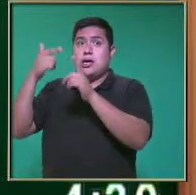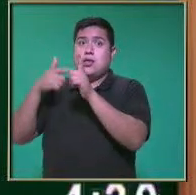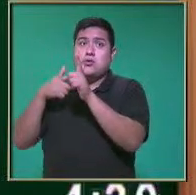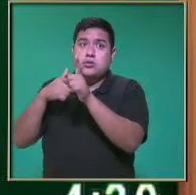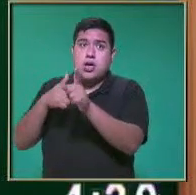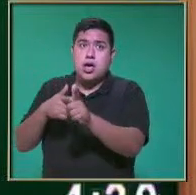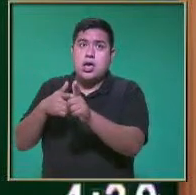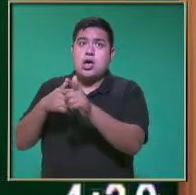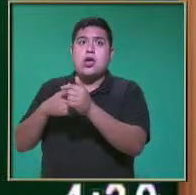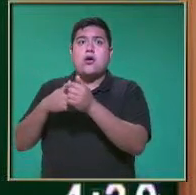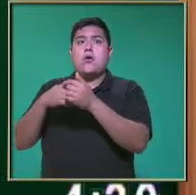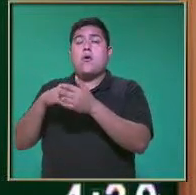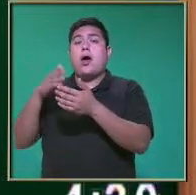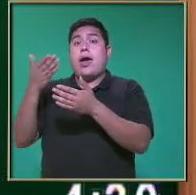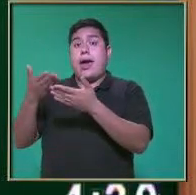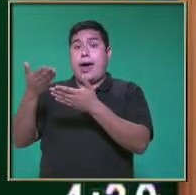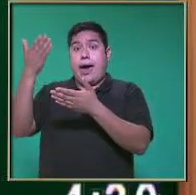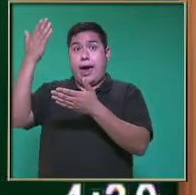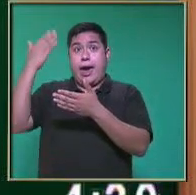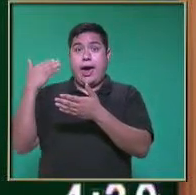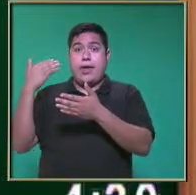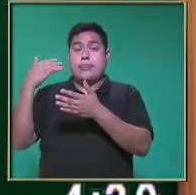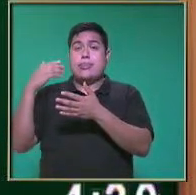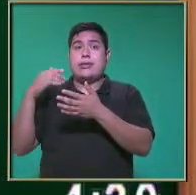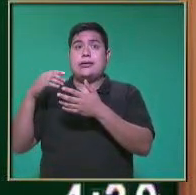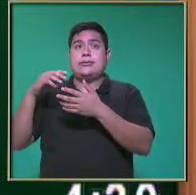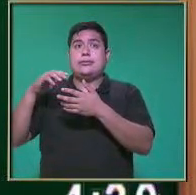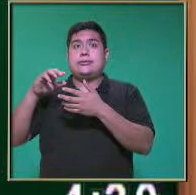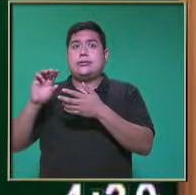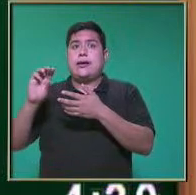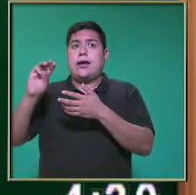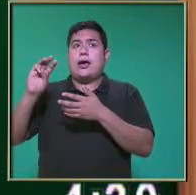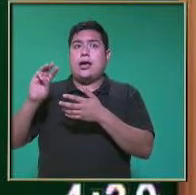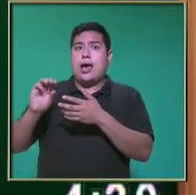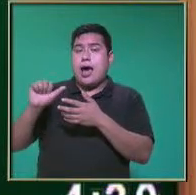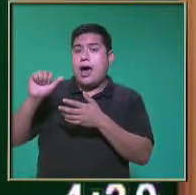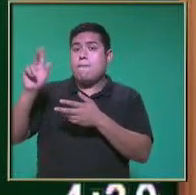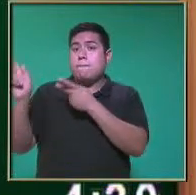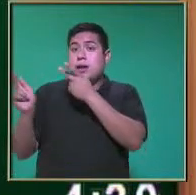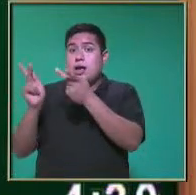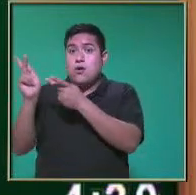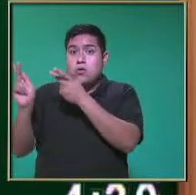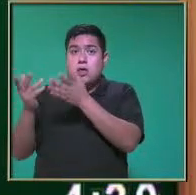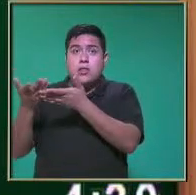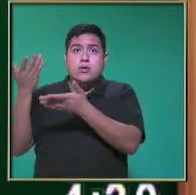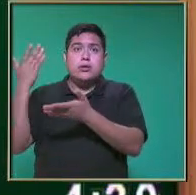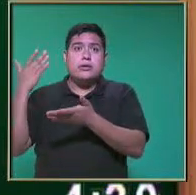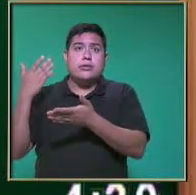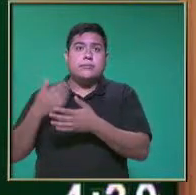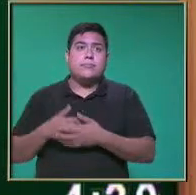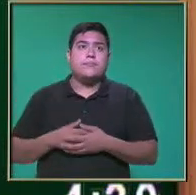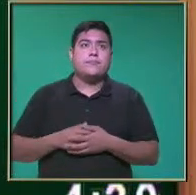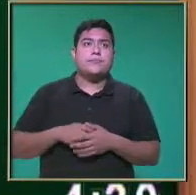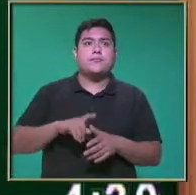jugó, was playing, estaba jugando. Started, comenzó, or was